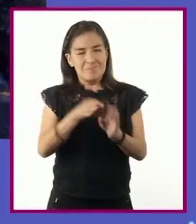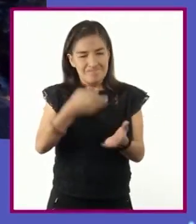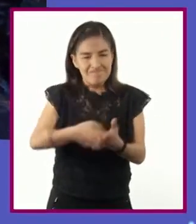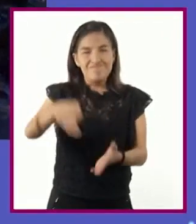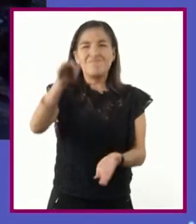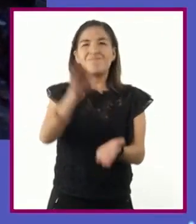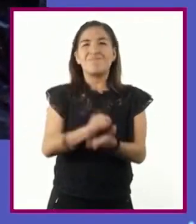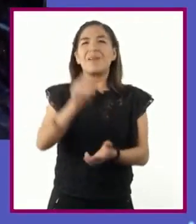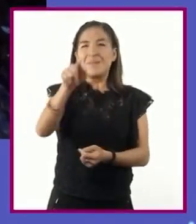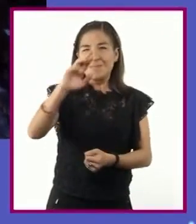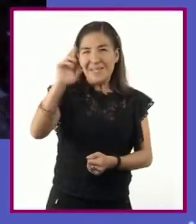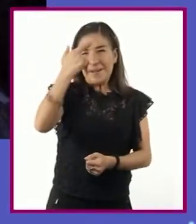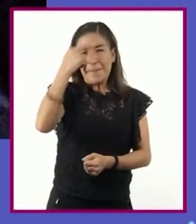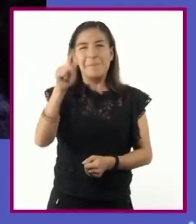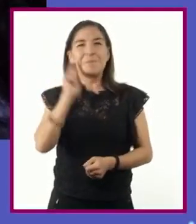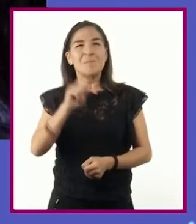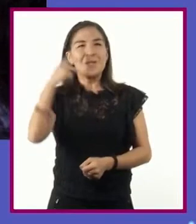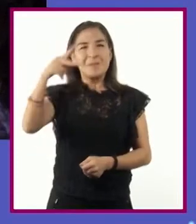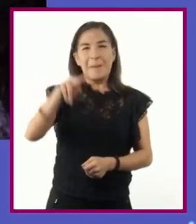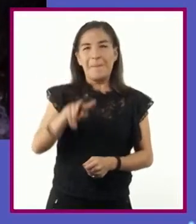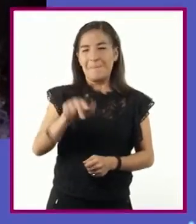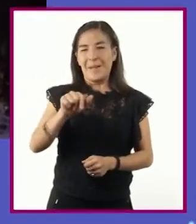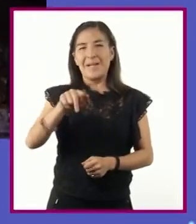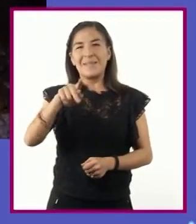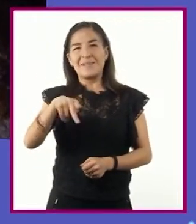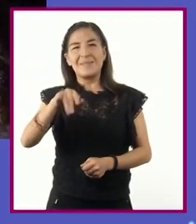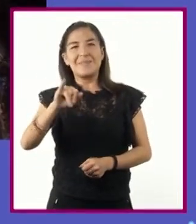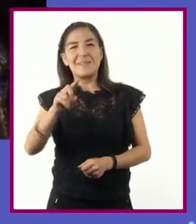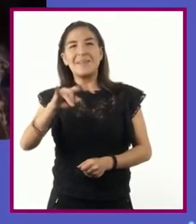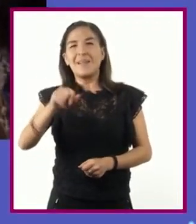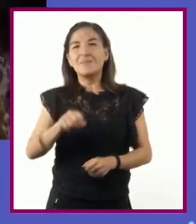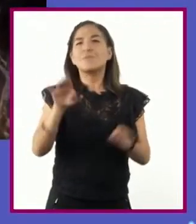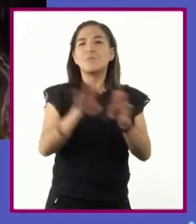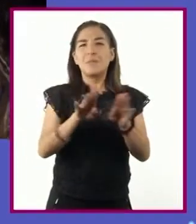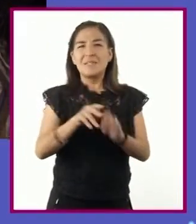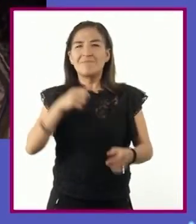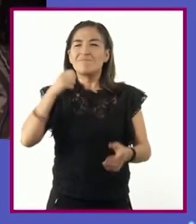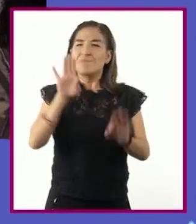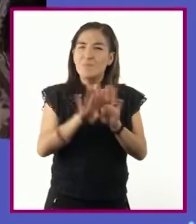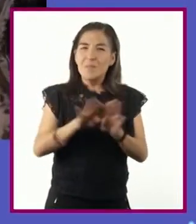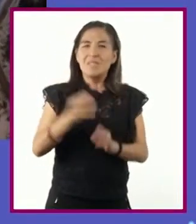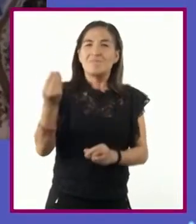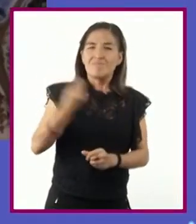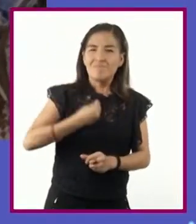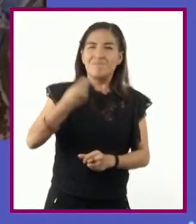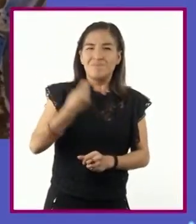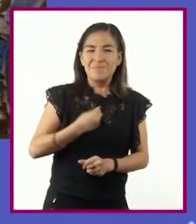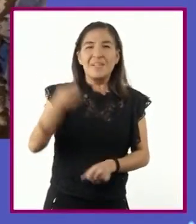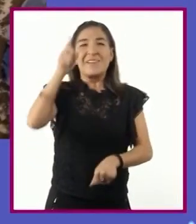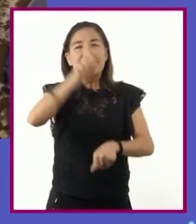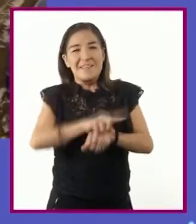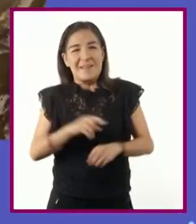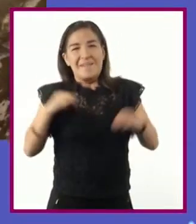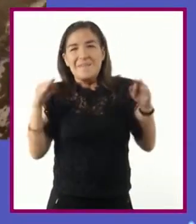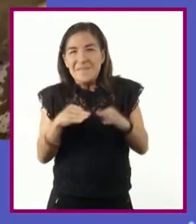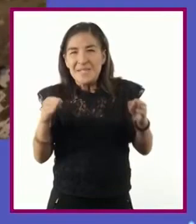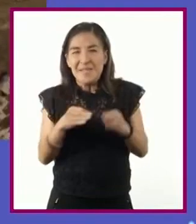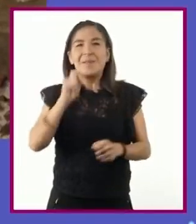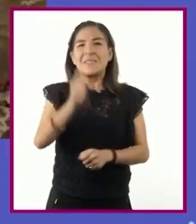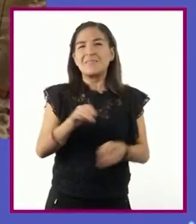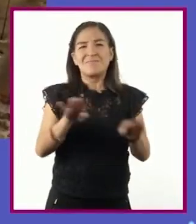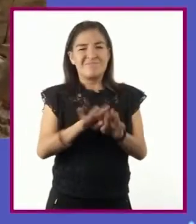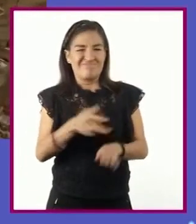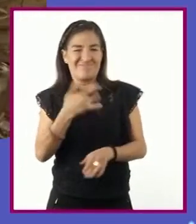de las valquirias y de los vikingos. Es la resistencia para soportar largos periodos de penuria. En momentos